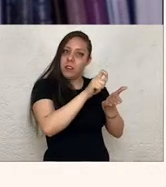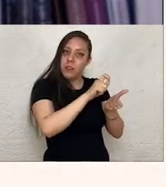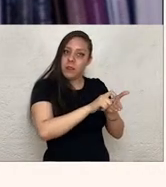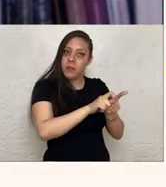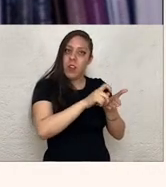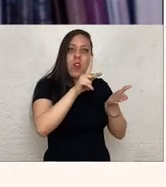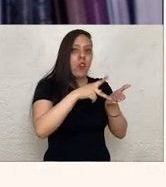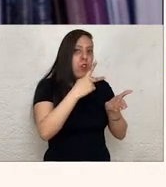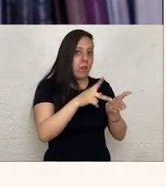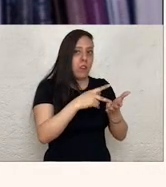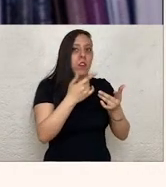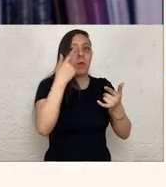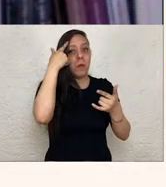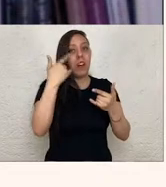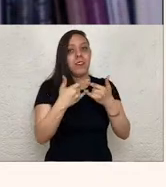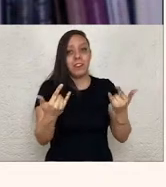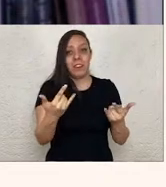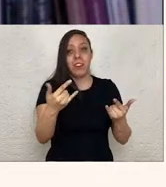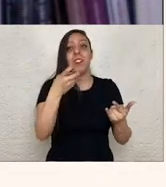reescribe